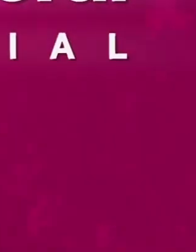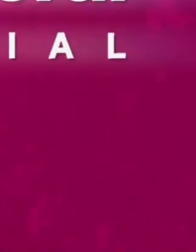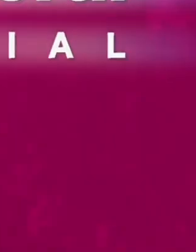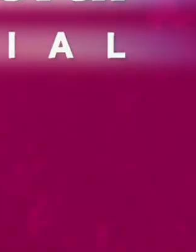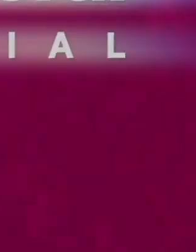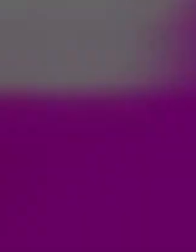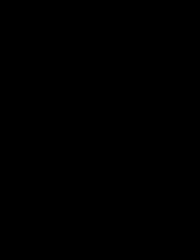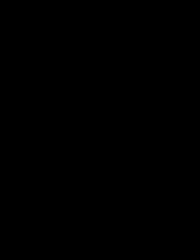tú